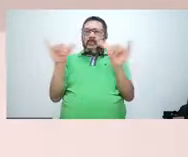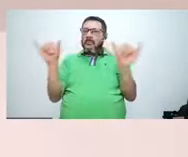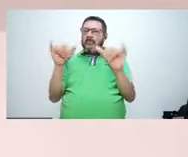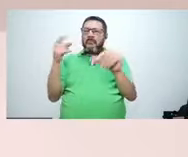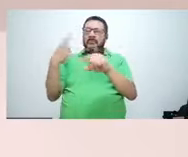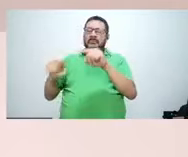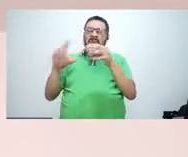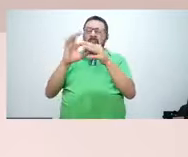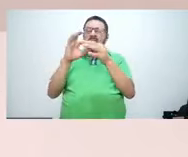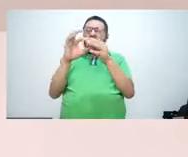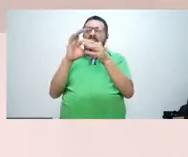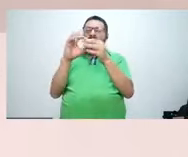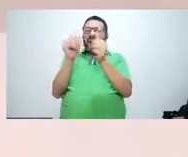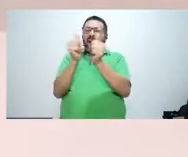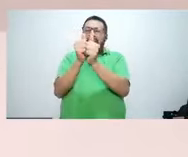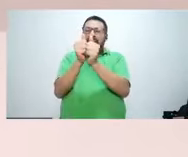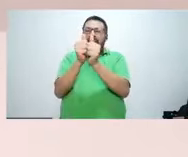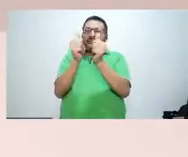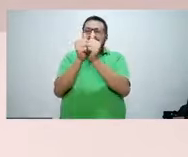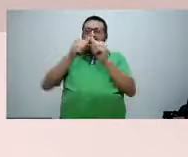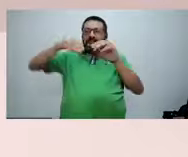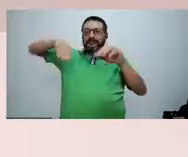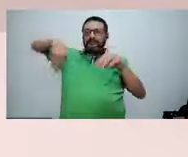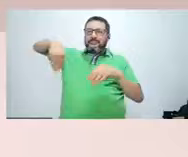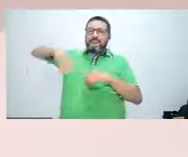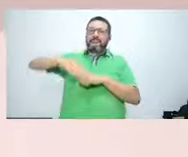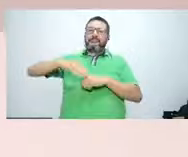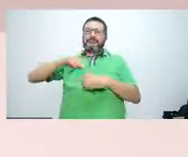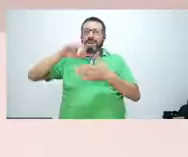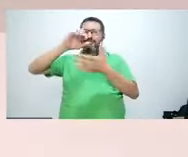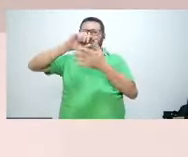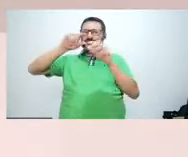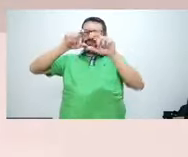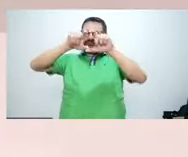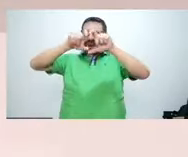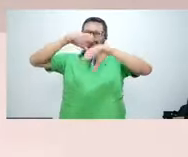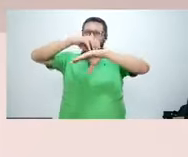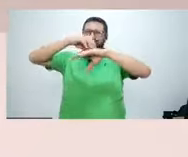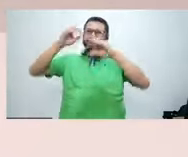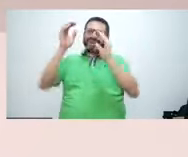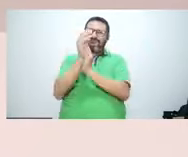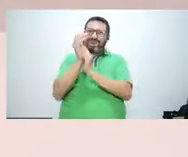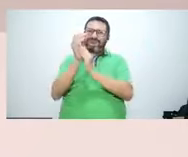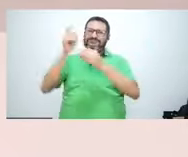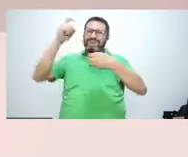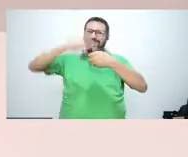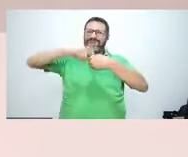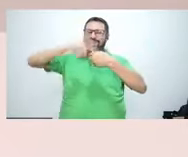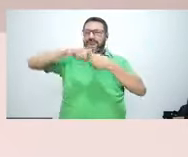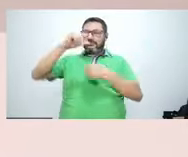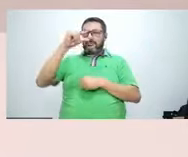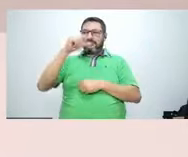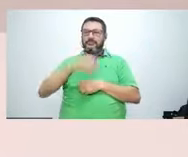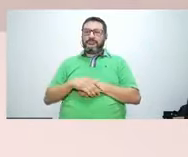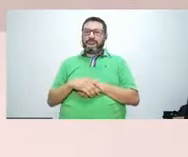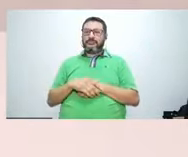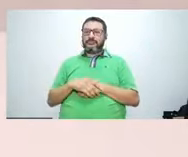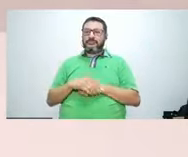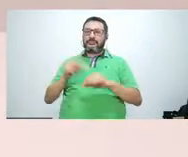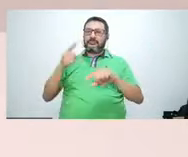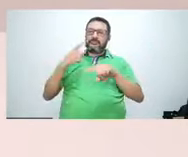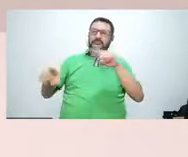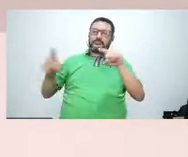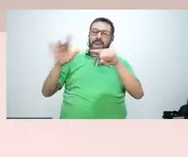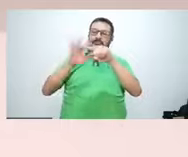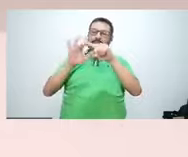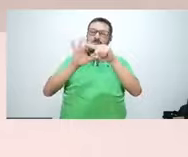Entonces, por eso nos atrasamos, nos toca coger menos materias, nos toca... las prácticas diferentes, entonces nos